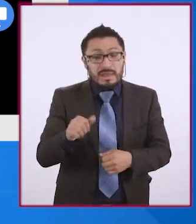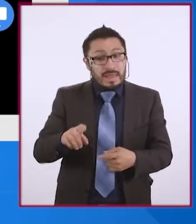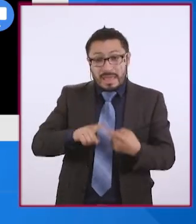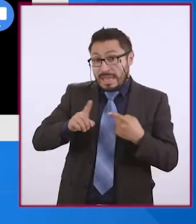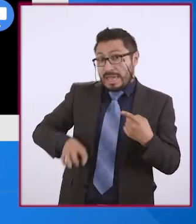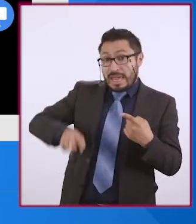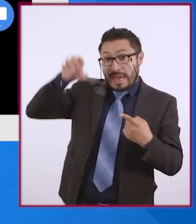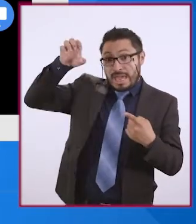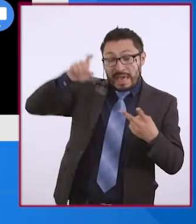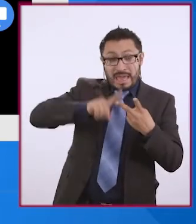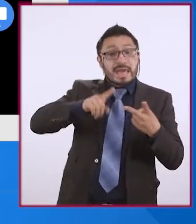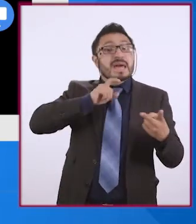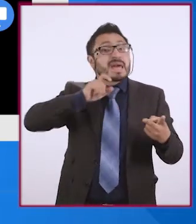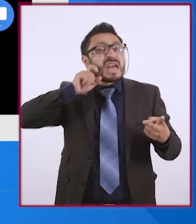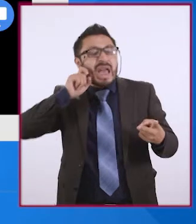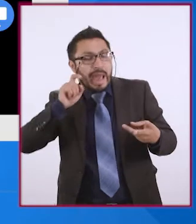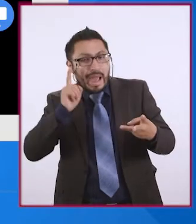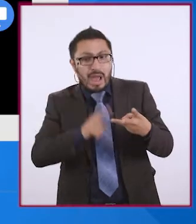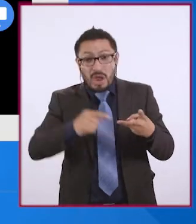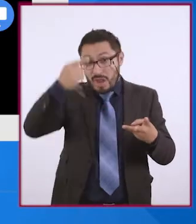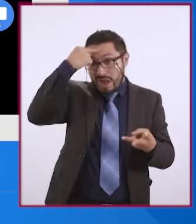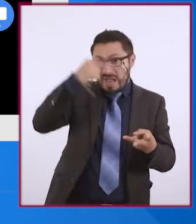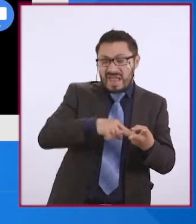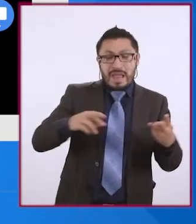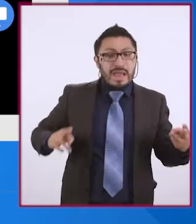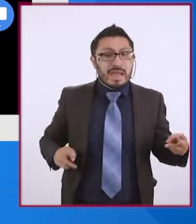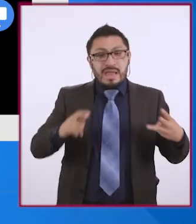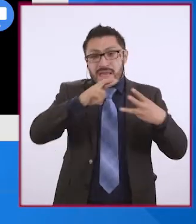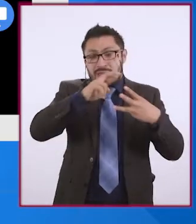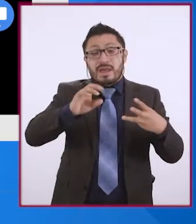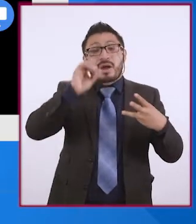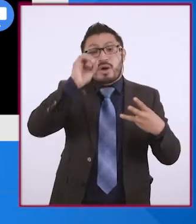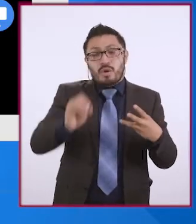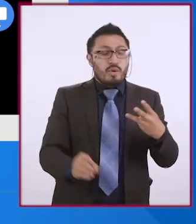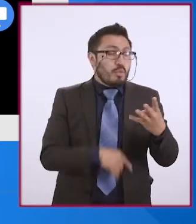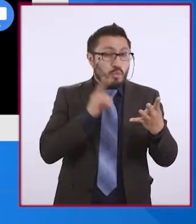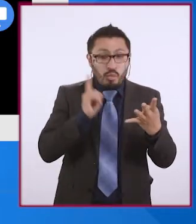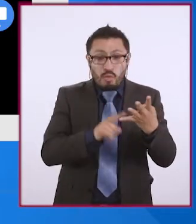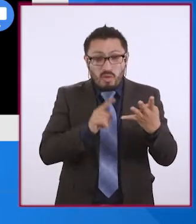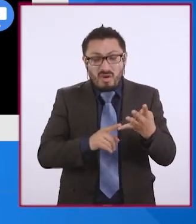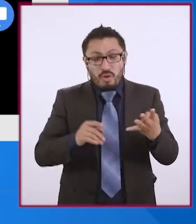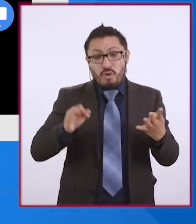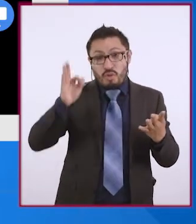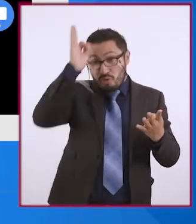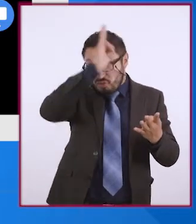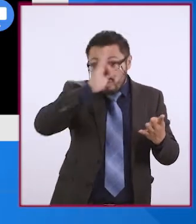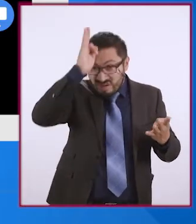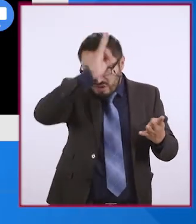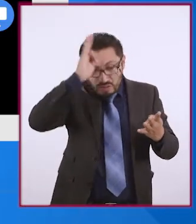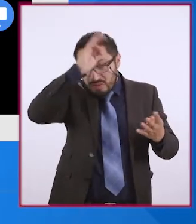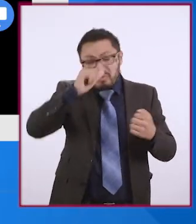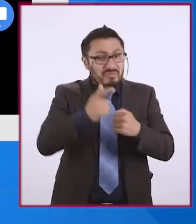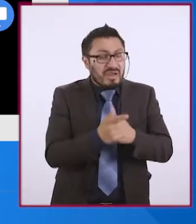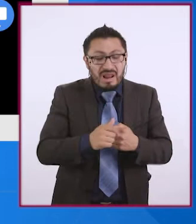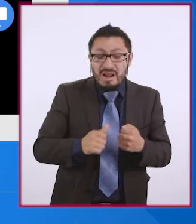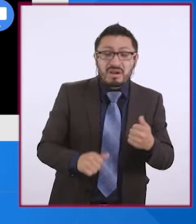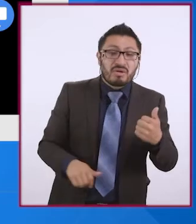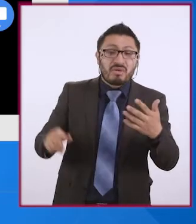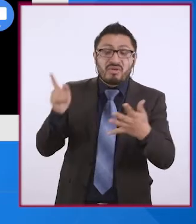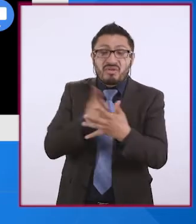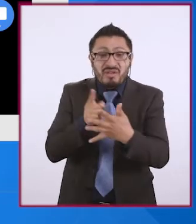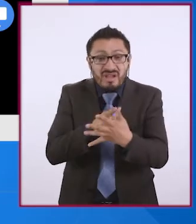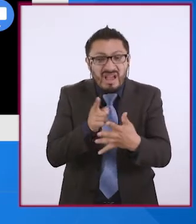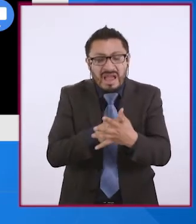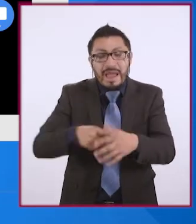sexo, ni por creencia religiosa o por un criterio filosófico que se tenga, ni por